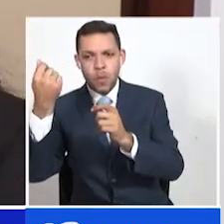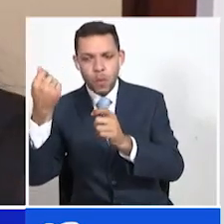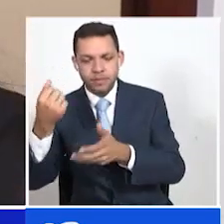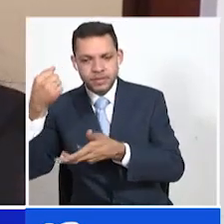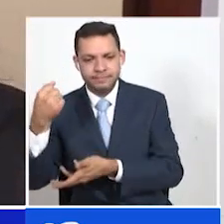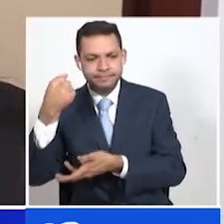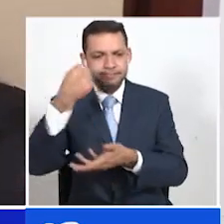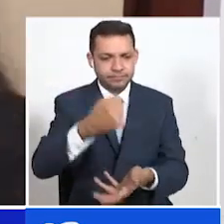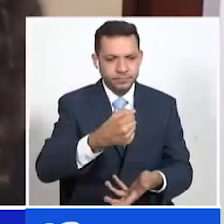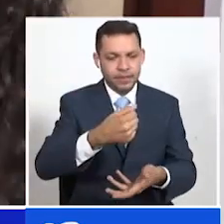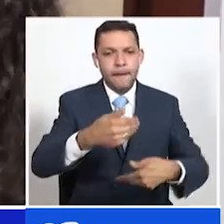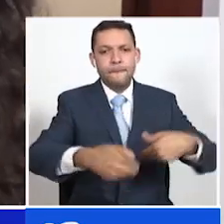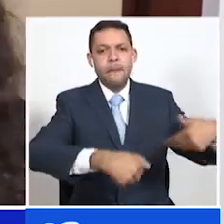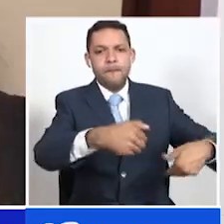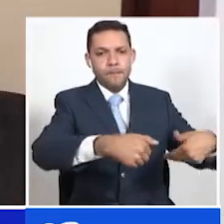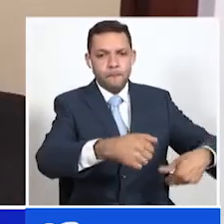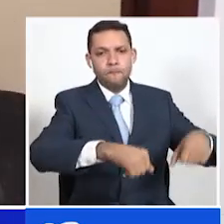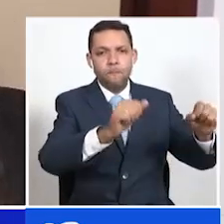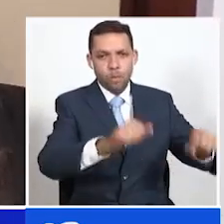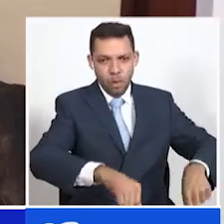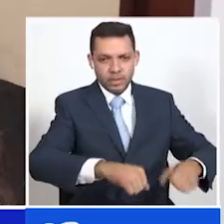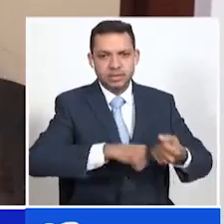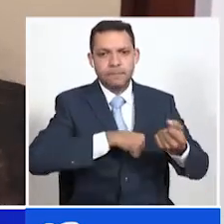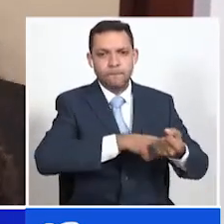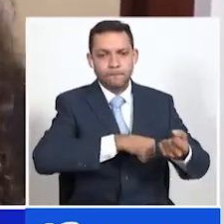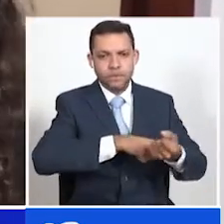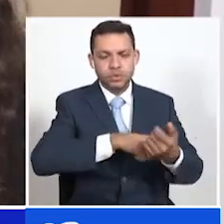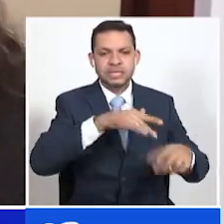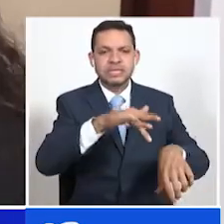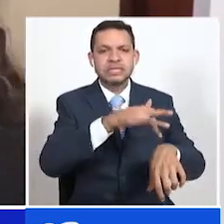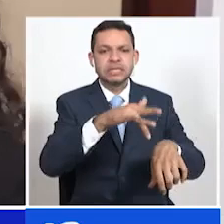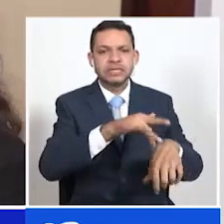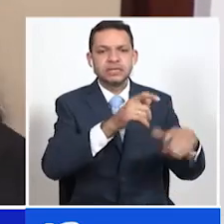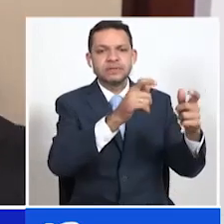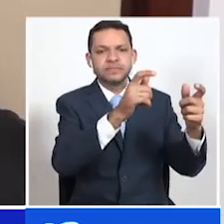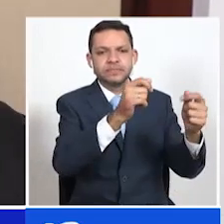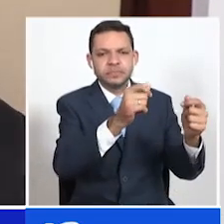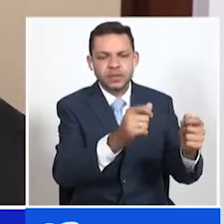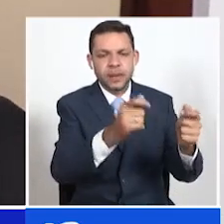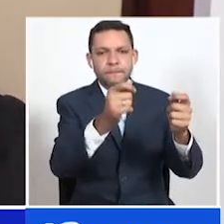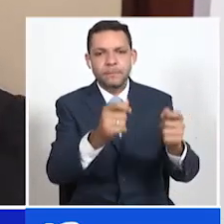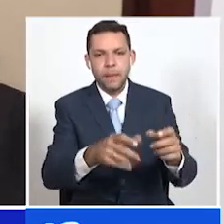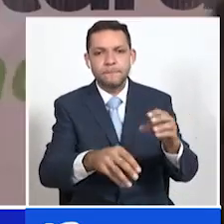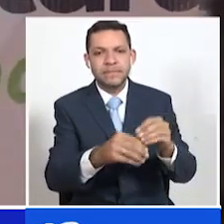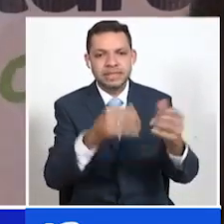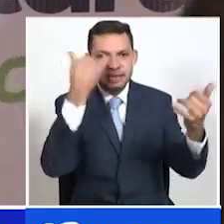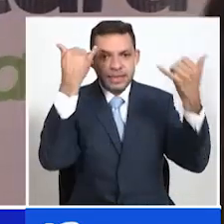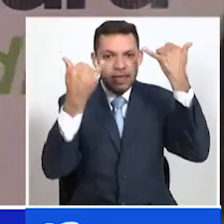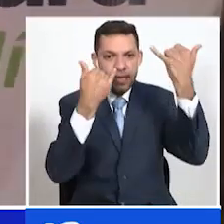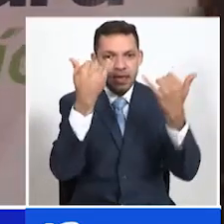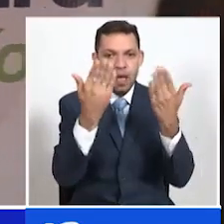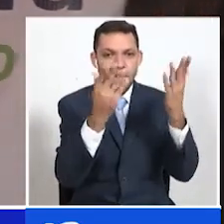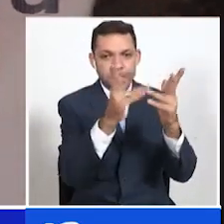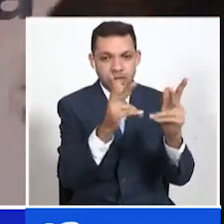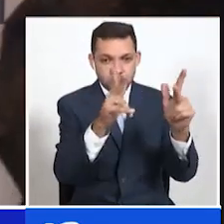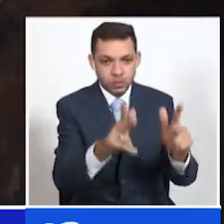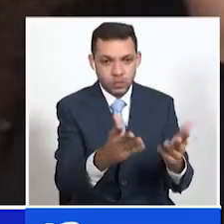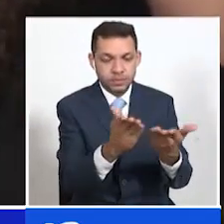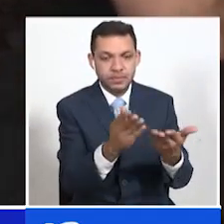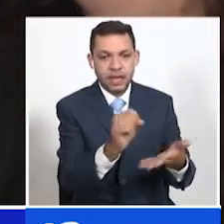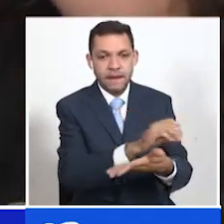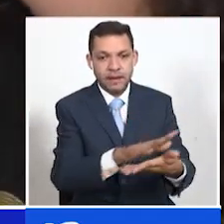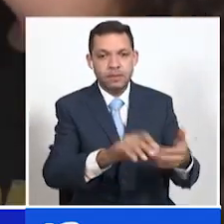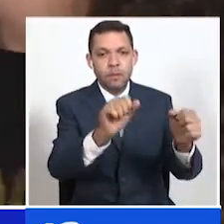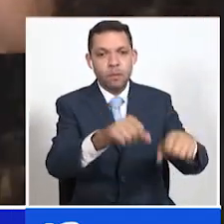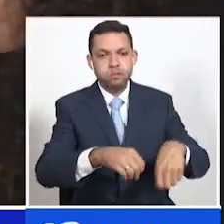Entonces vamos a salir por más presupuesto, vamos además a tener en estímulos una beca nueva para jóvenes creadores. Este año el programa de estímulos